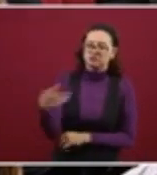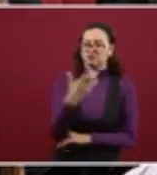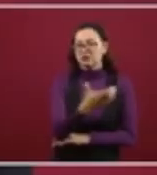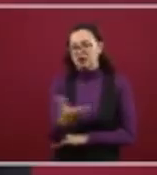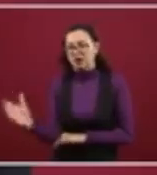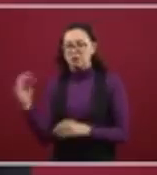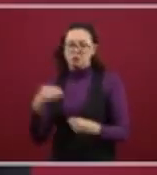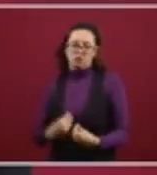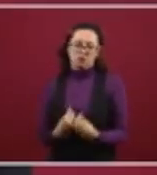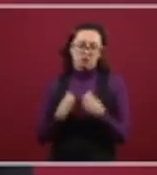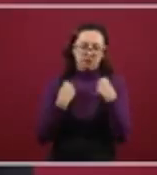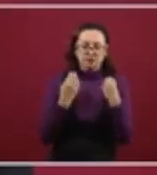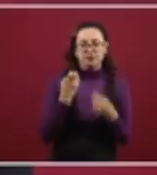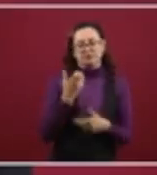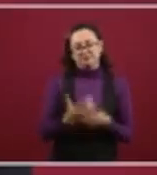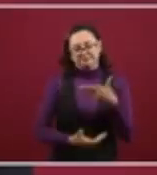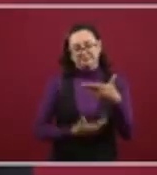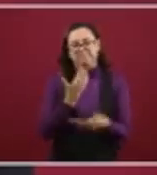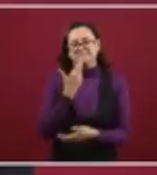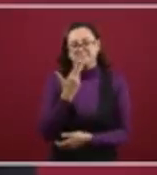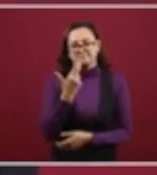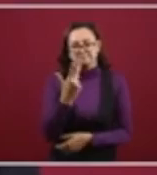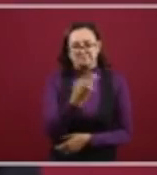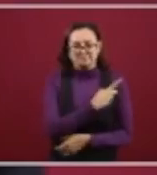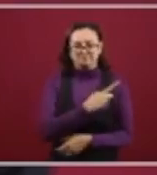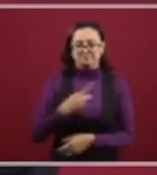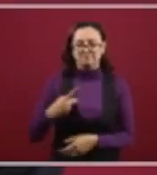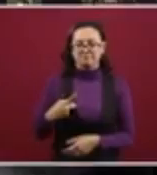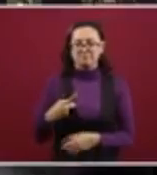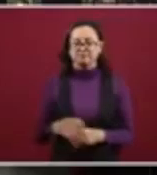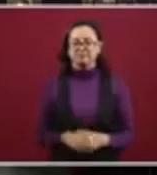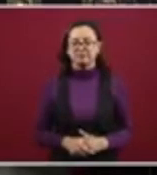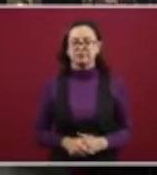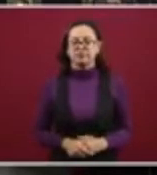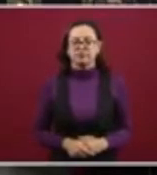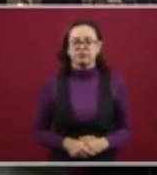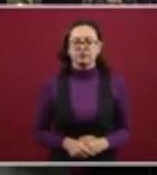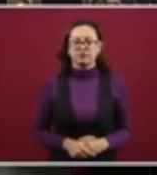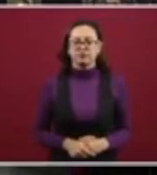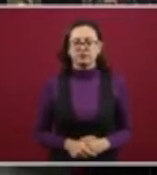tiene que ser todavía mucho mejor y más entendido. ¿Perdón?